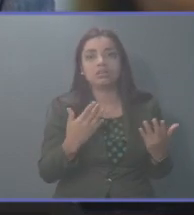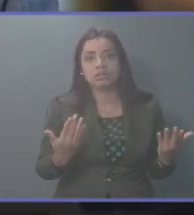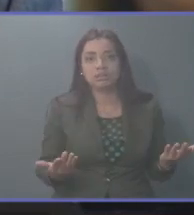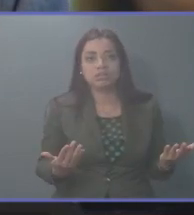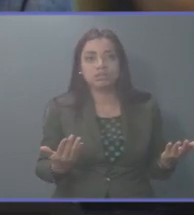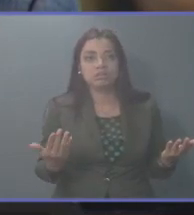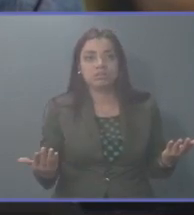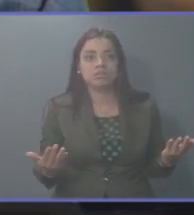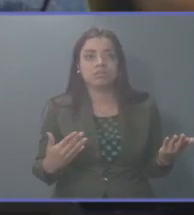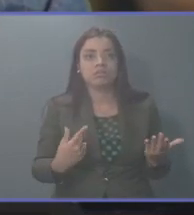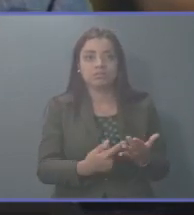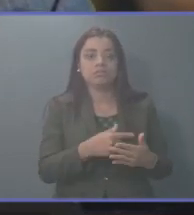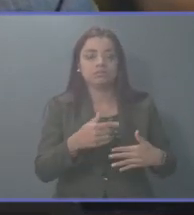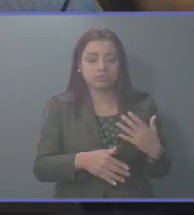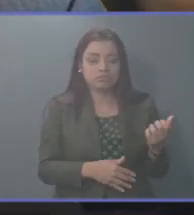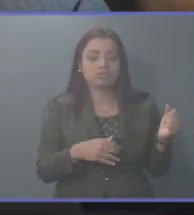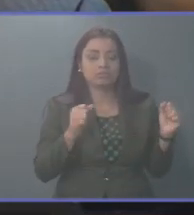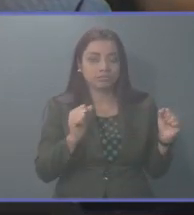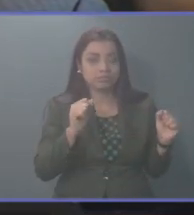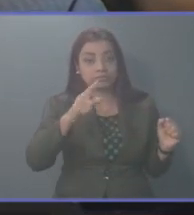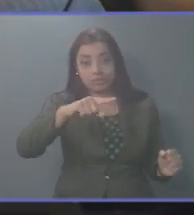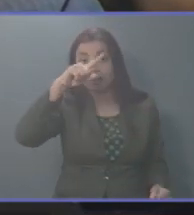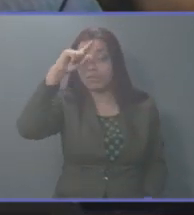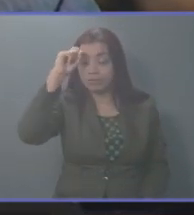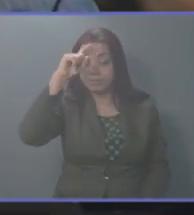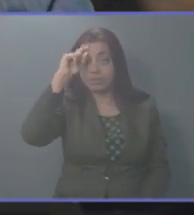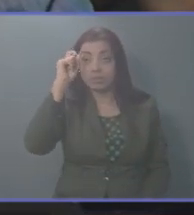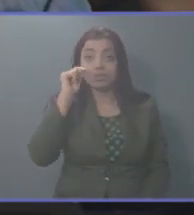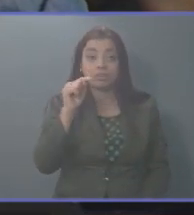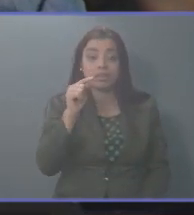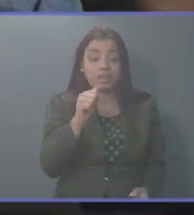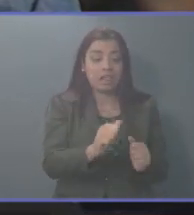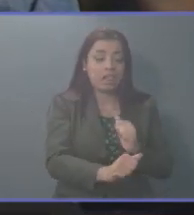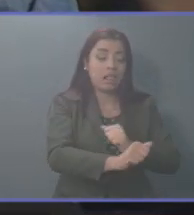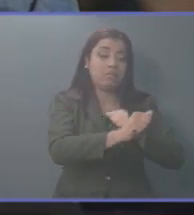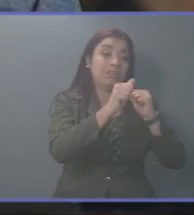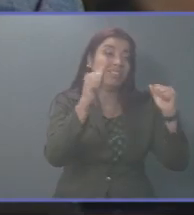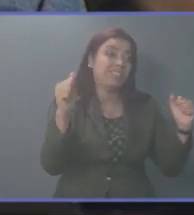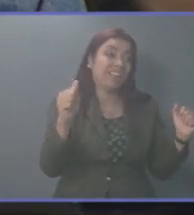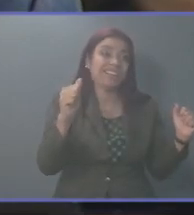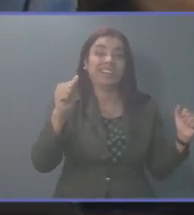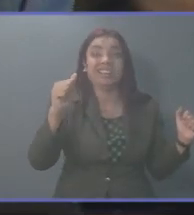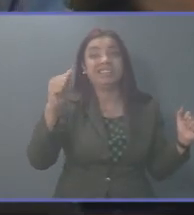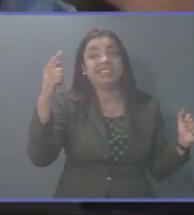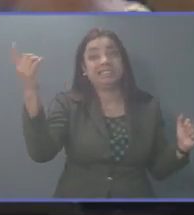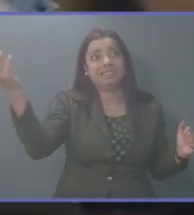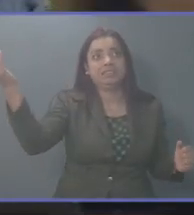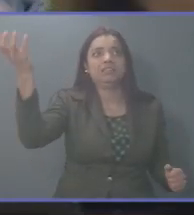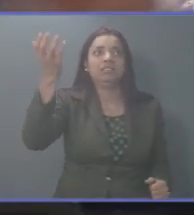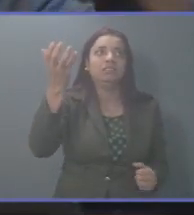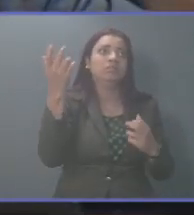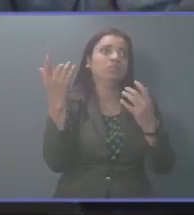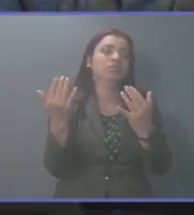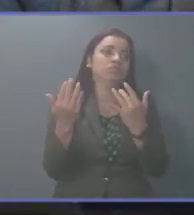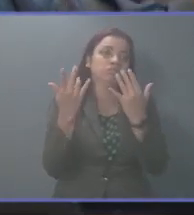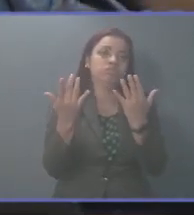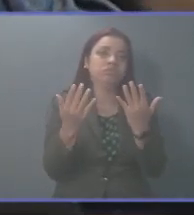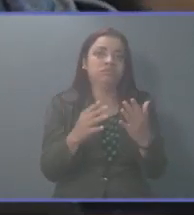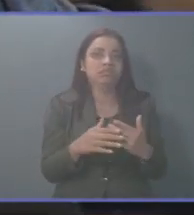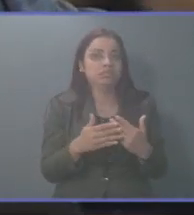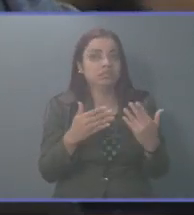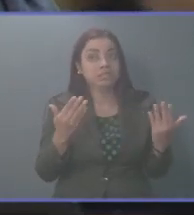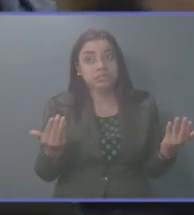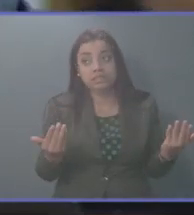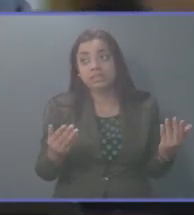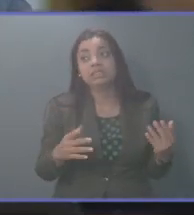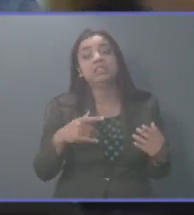involucradas en este rubro, en este trabajo, se encuentran desde la mañana acá. Y todavía hay otras personas que no las